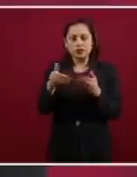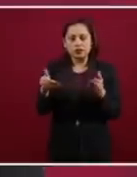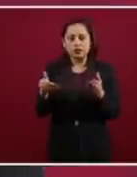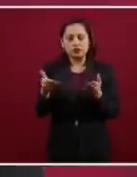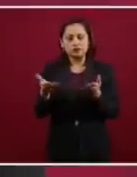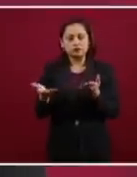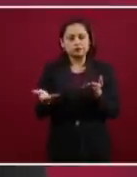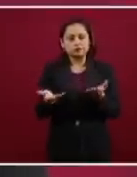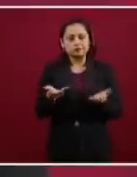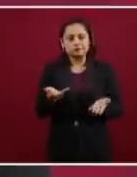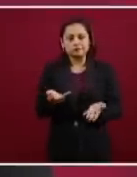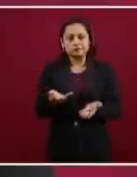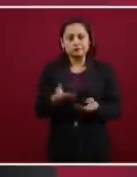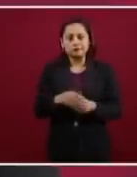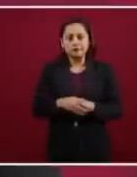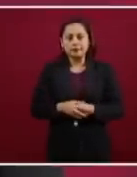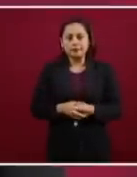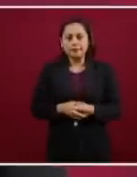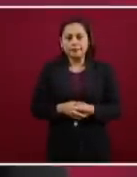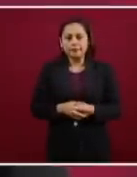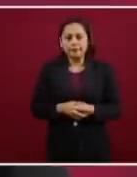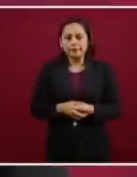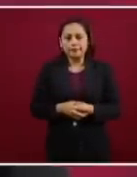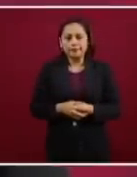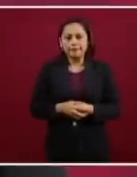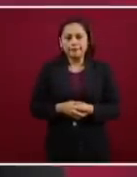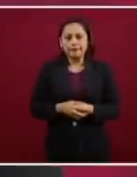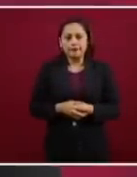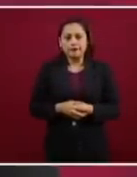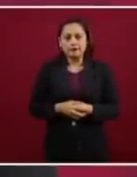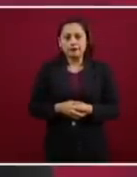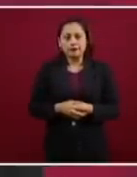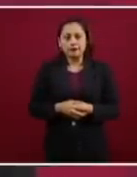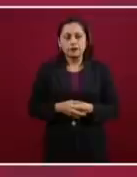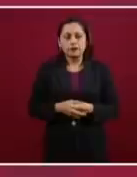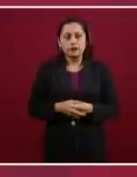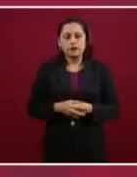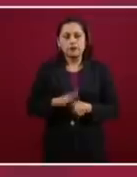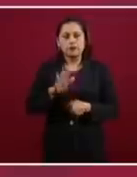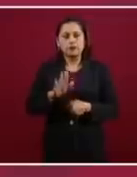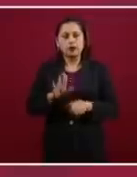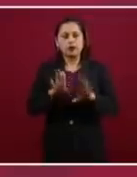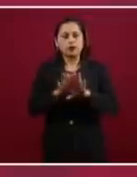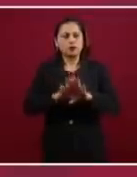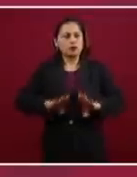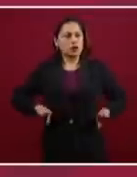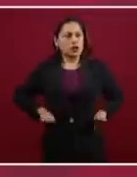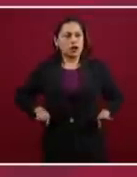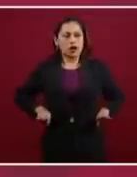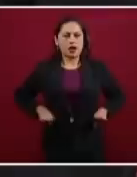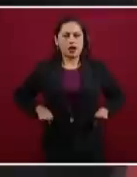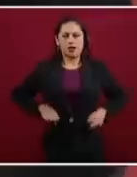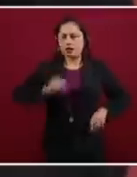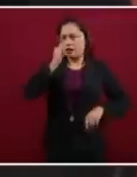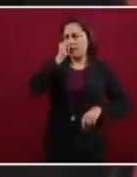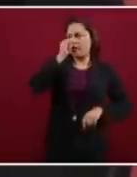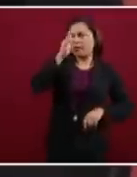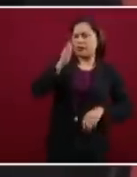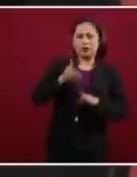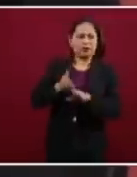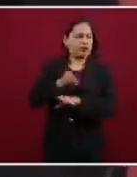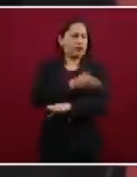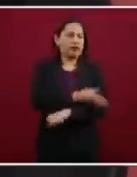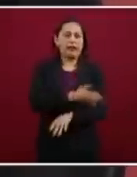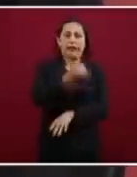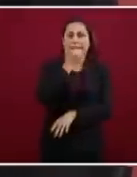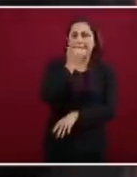por nuestra prepotencia no rectificamos nos vamos a ver mal